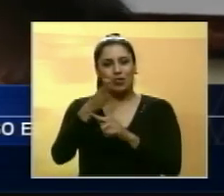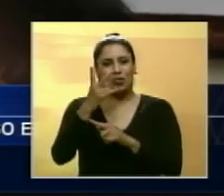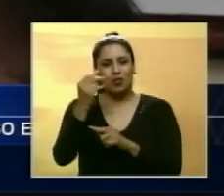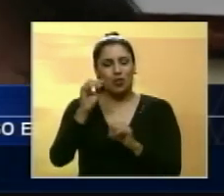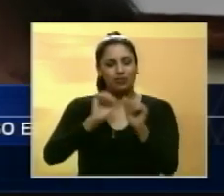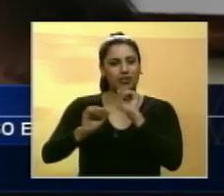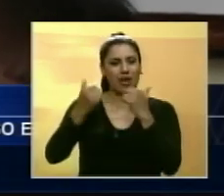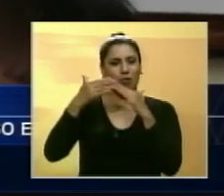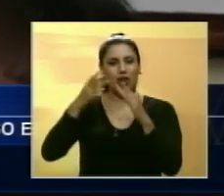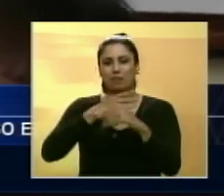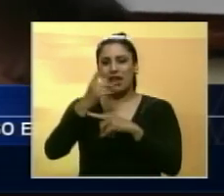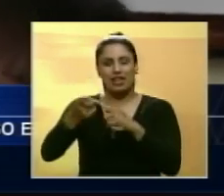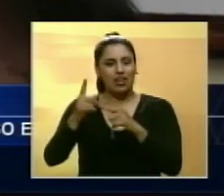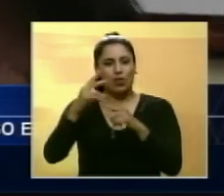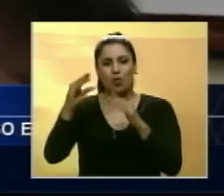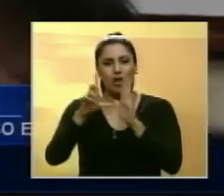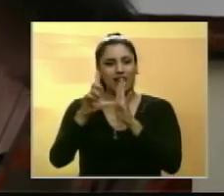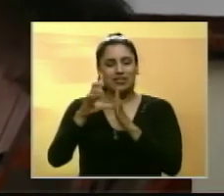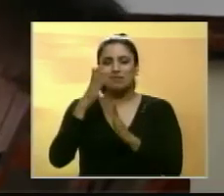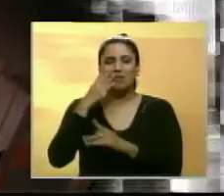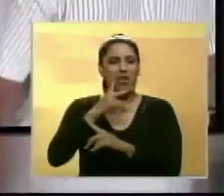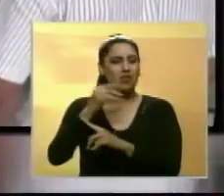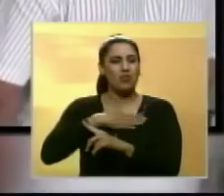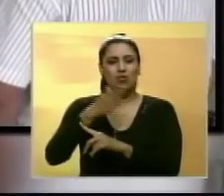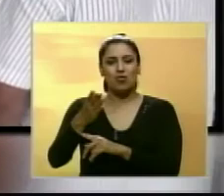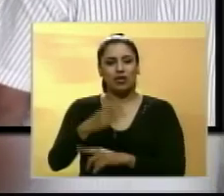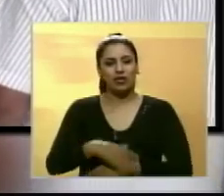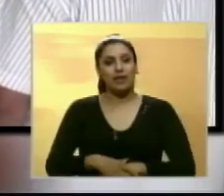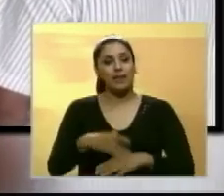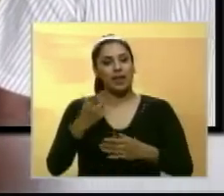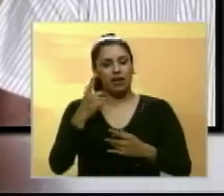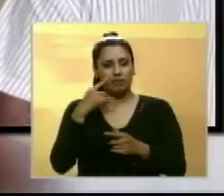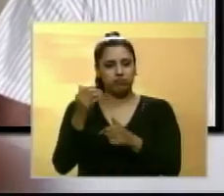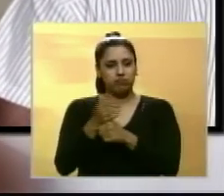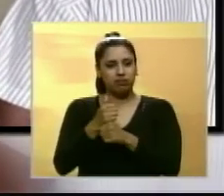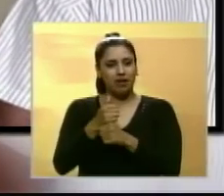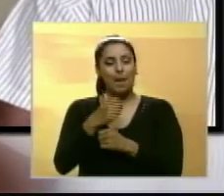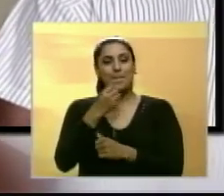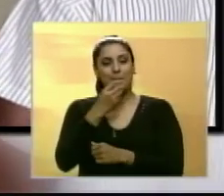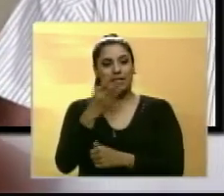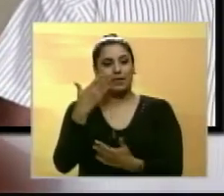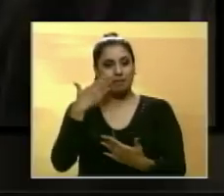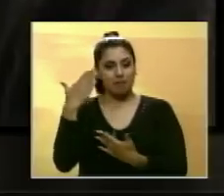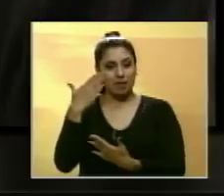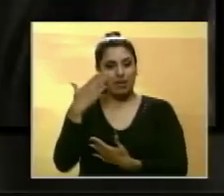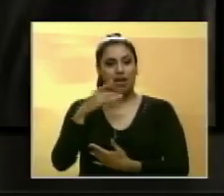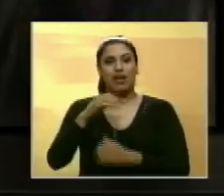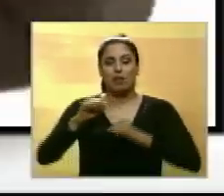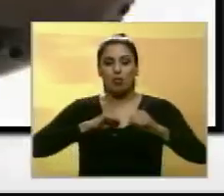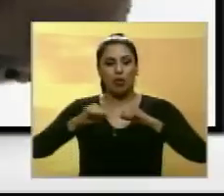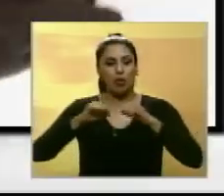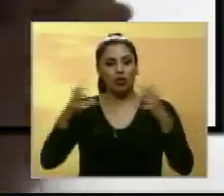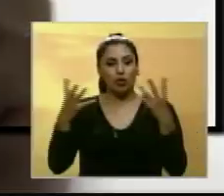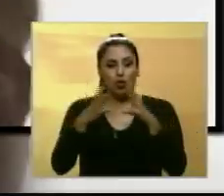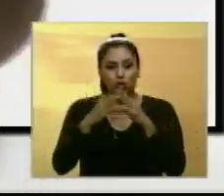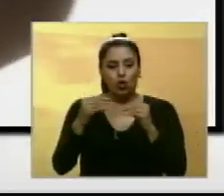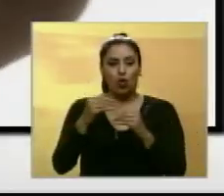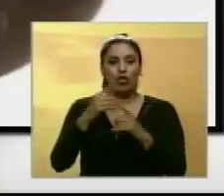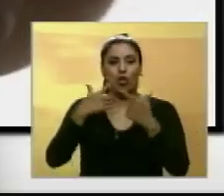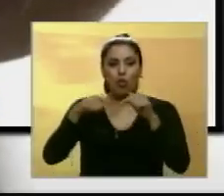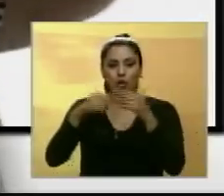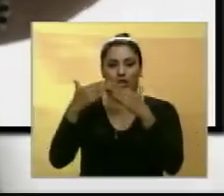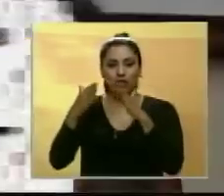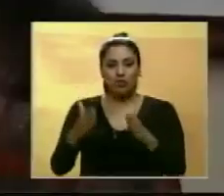a la escuela, que mañana no voy al liceo, mamá no quiero ir. Detectar lo que ocurría fue suficiente para que esta mamá se activara con todas las